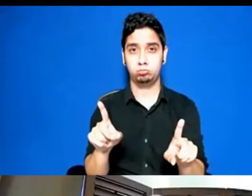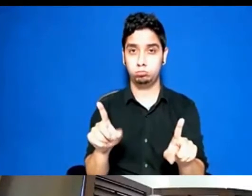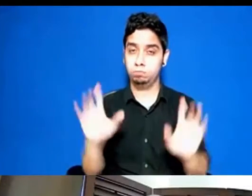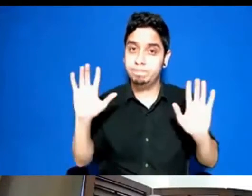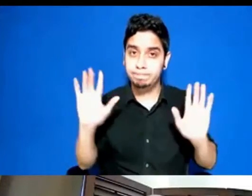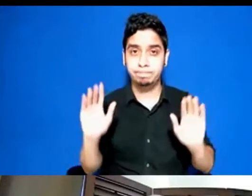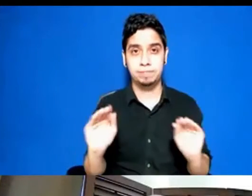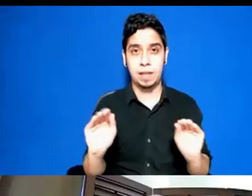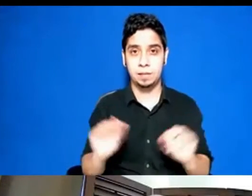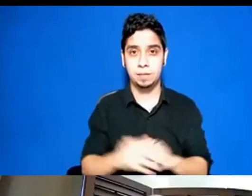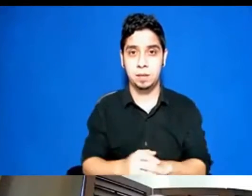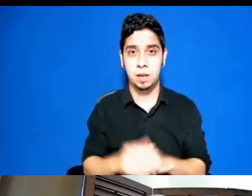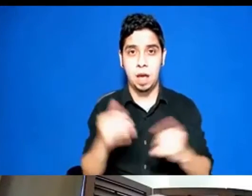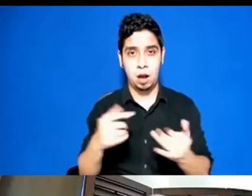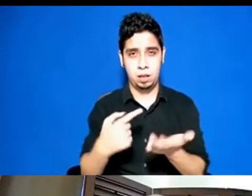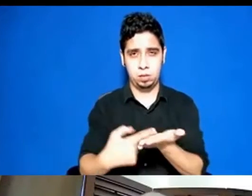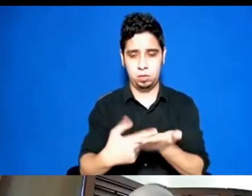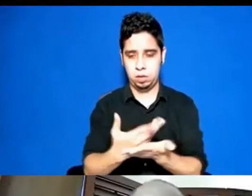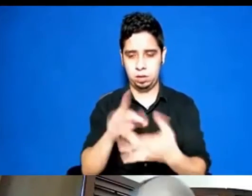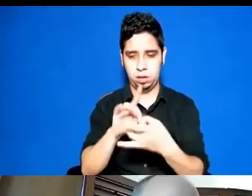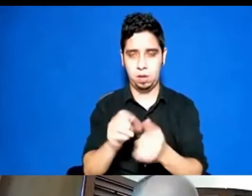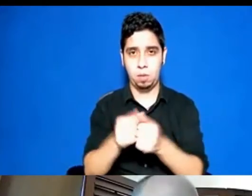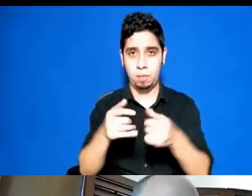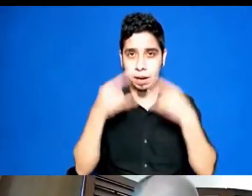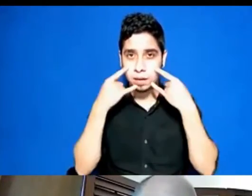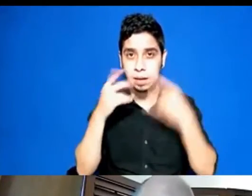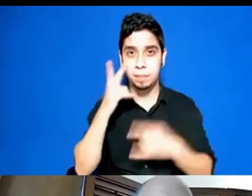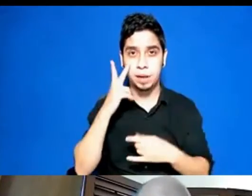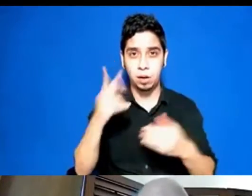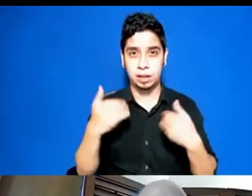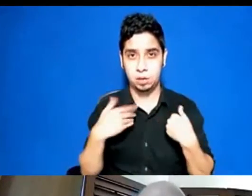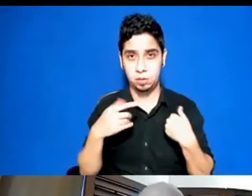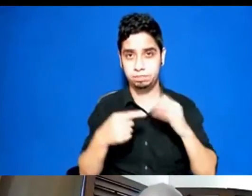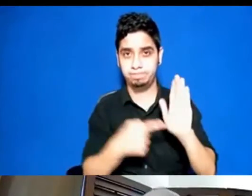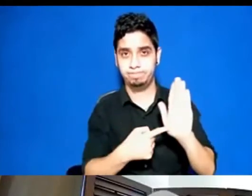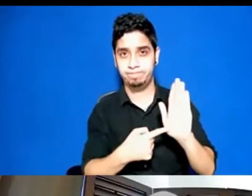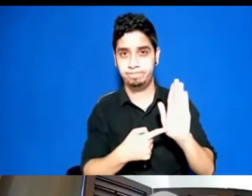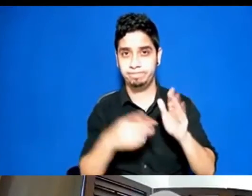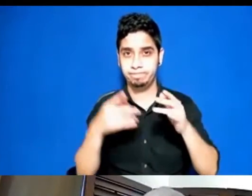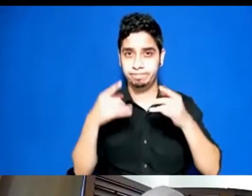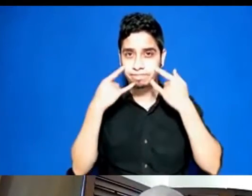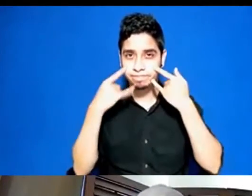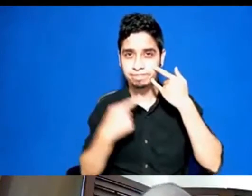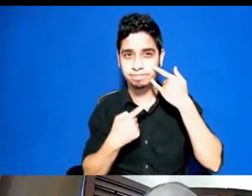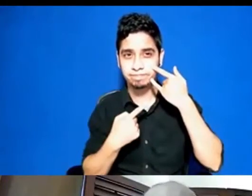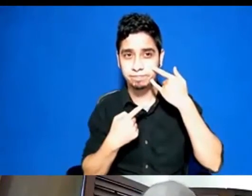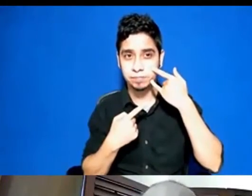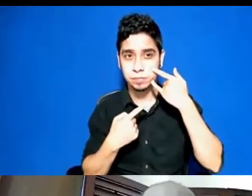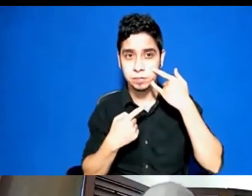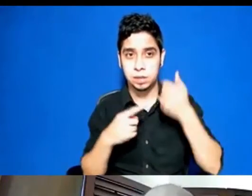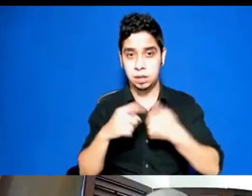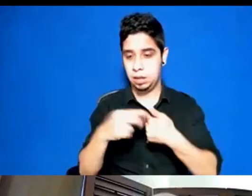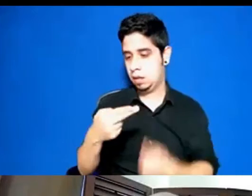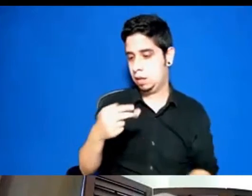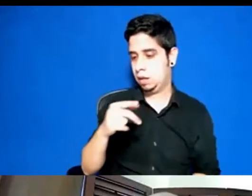nada. Ay, hablando de mascarilla, mira, Hilda, mira lo que tengo. Mira qué bonita esa mascarilla que parece así como... Y Karen, que está ahí